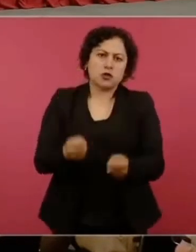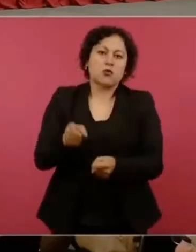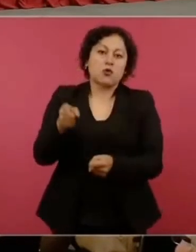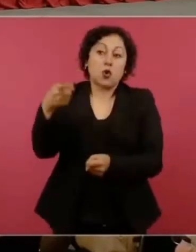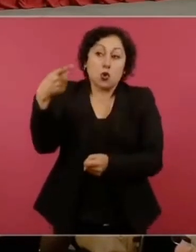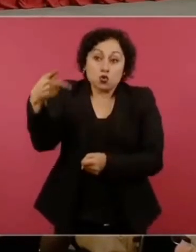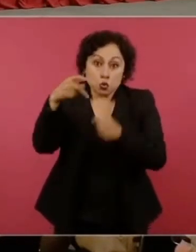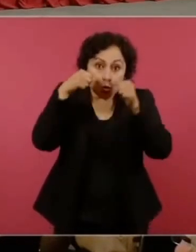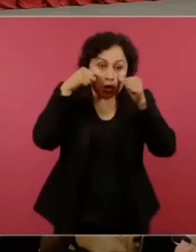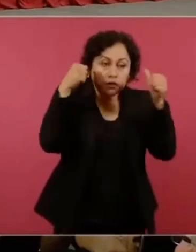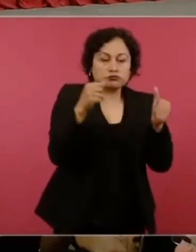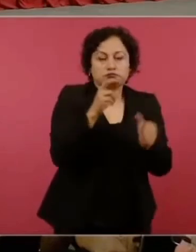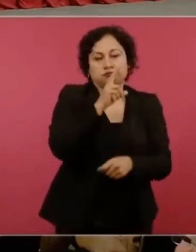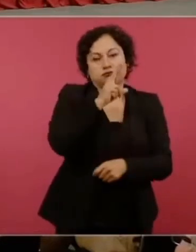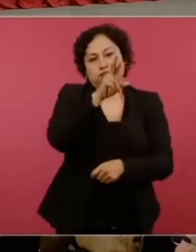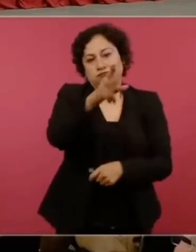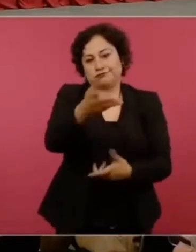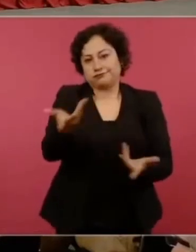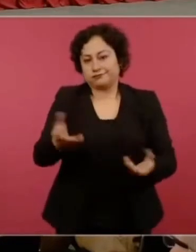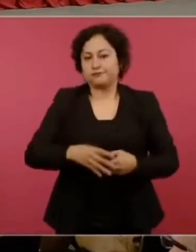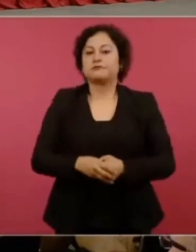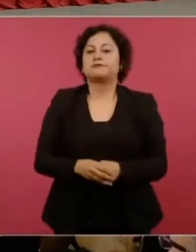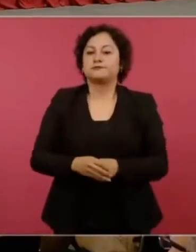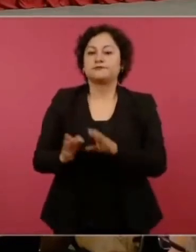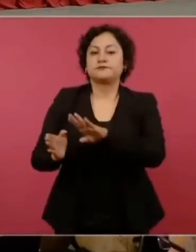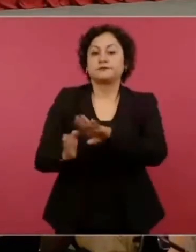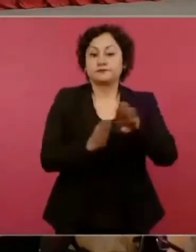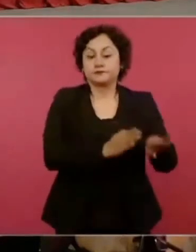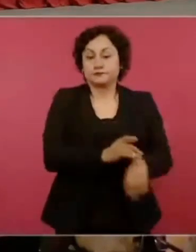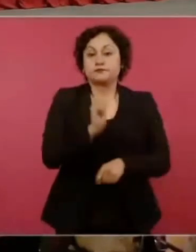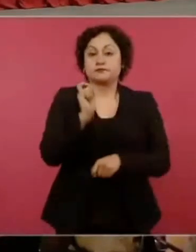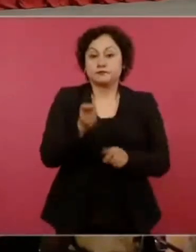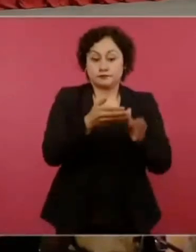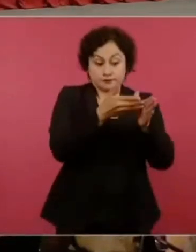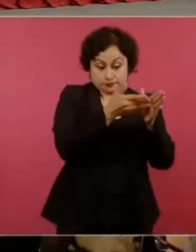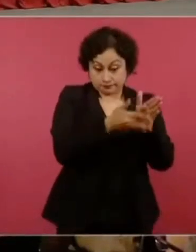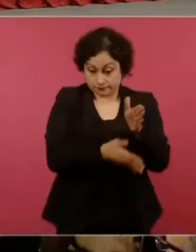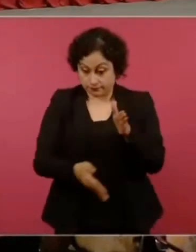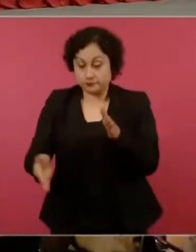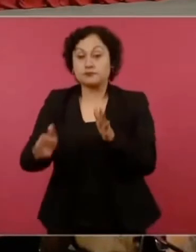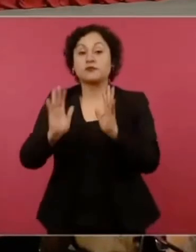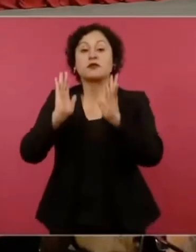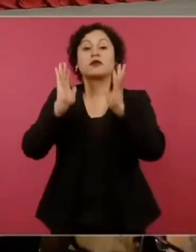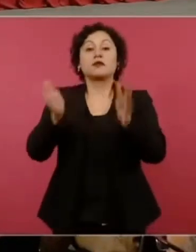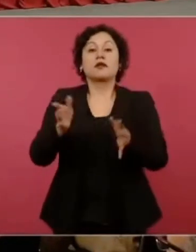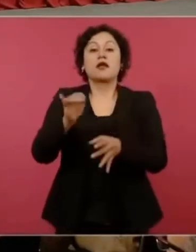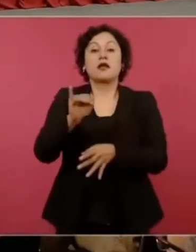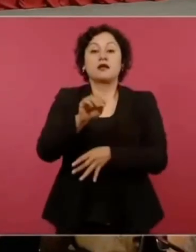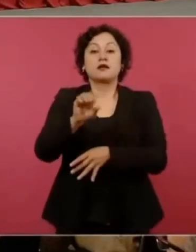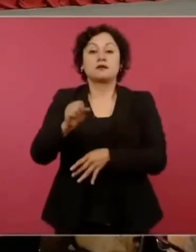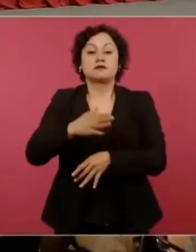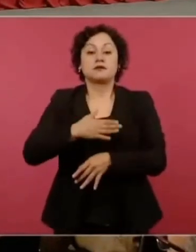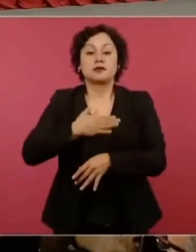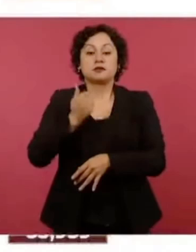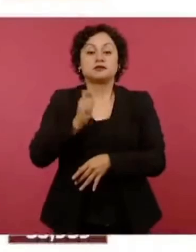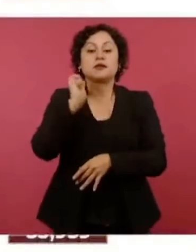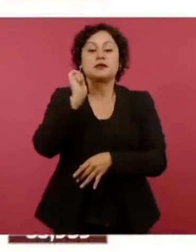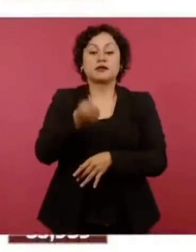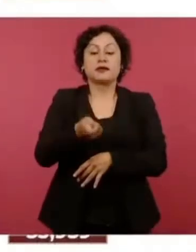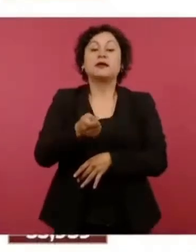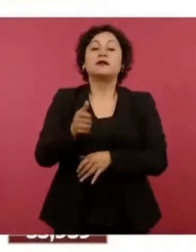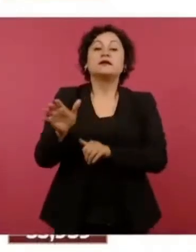ese sentido, la siguiente, de lo que ya se ha transferido hasta este momento al IMSS Bienestar, son